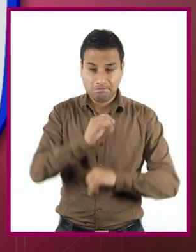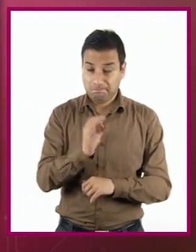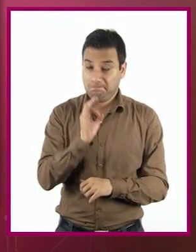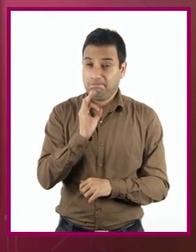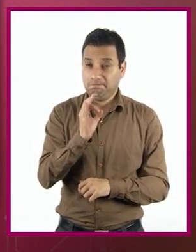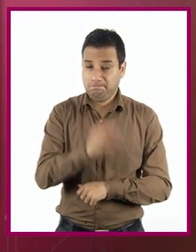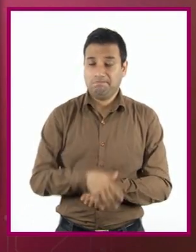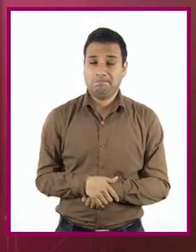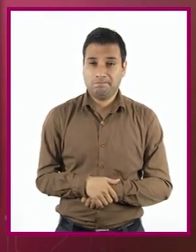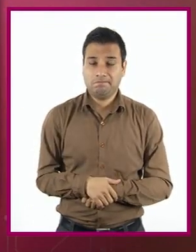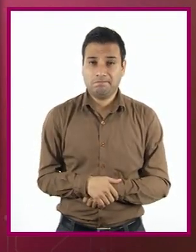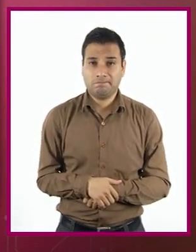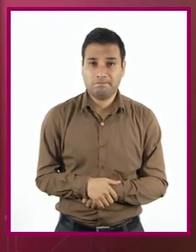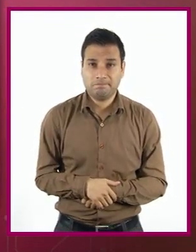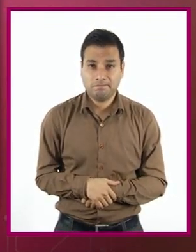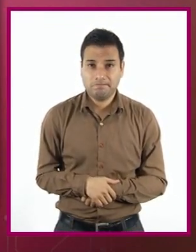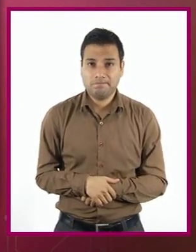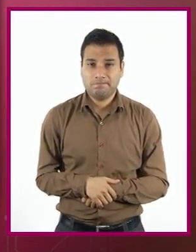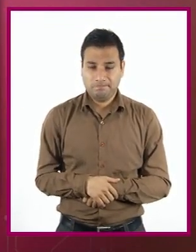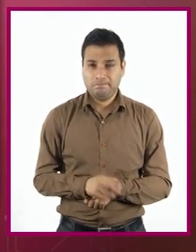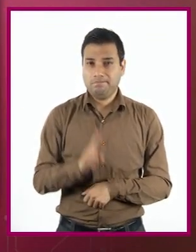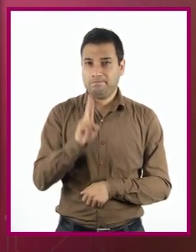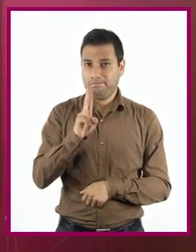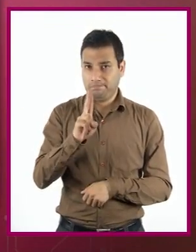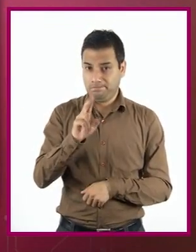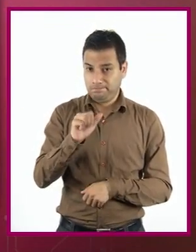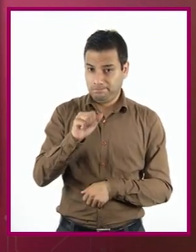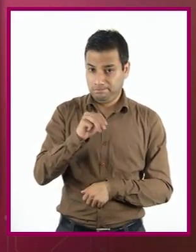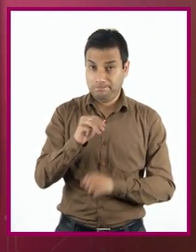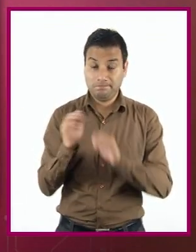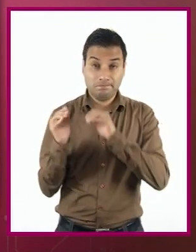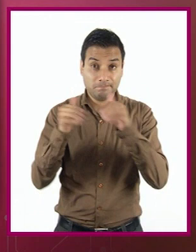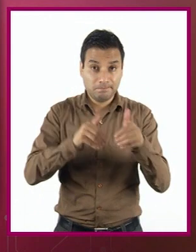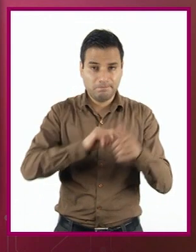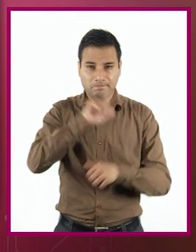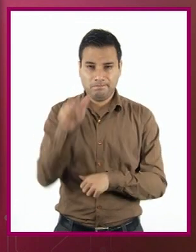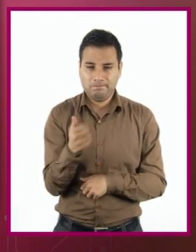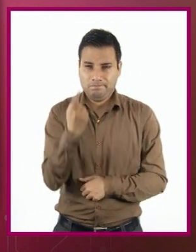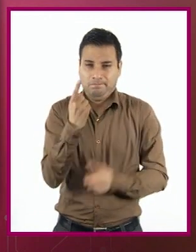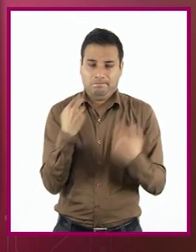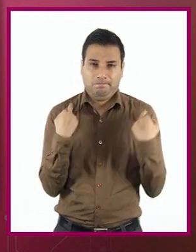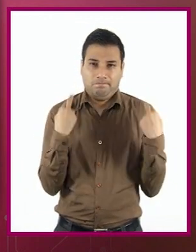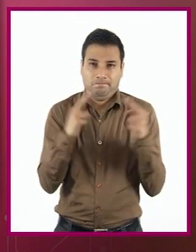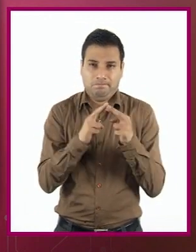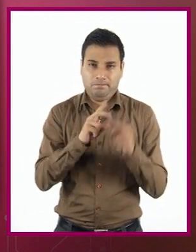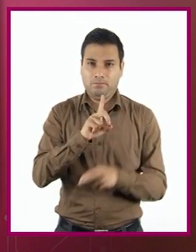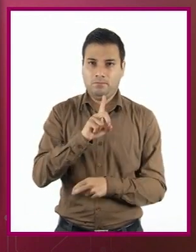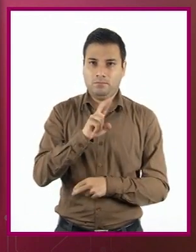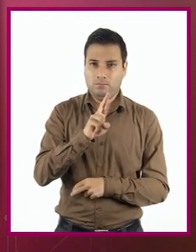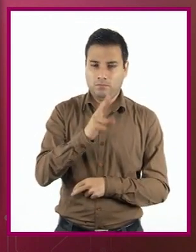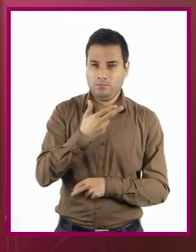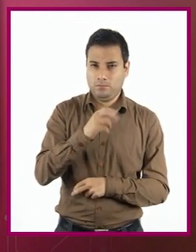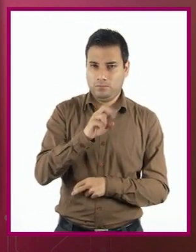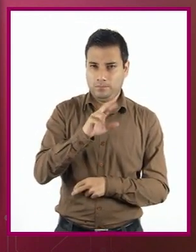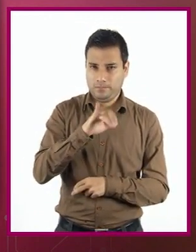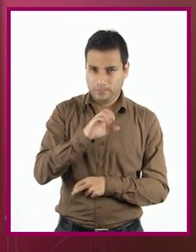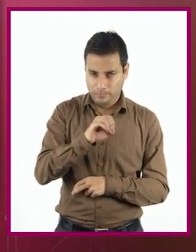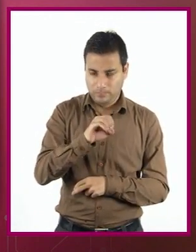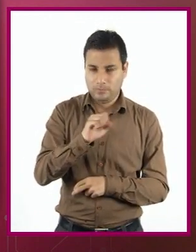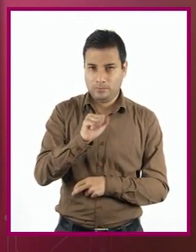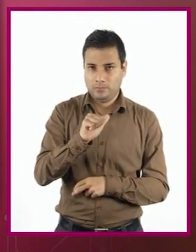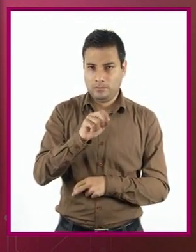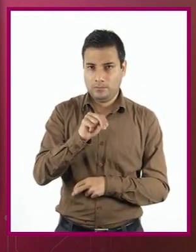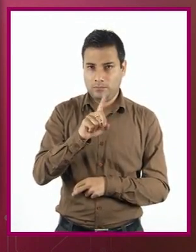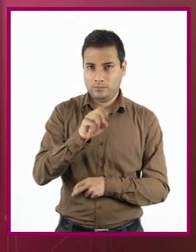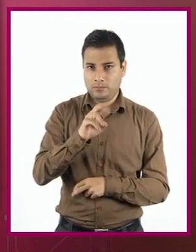esto. Una vez en la UAM Xochimilco, tuve la influencia de un profesor, el doctor Horacio Sandoval, y